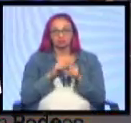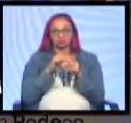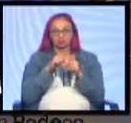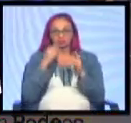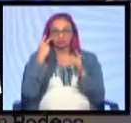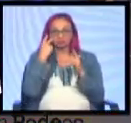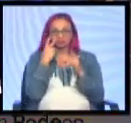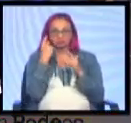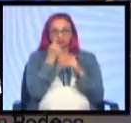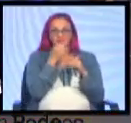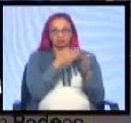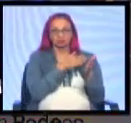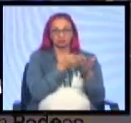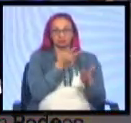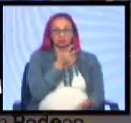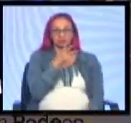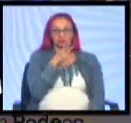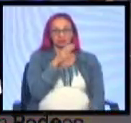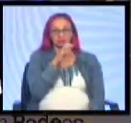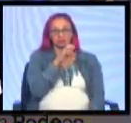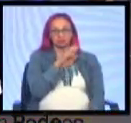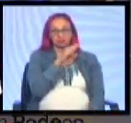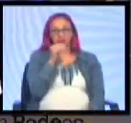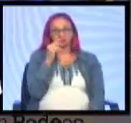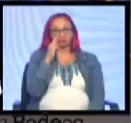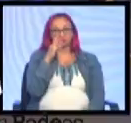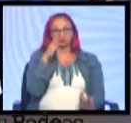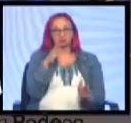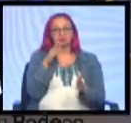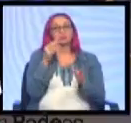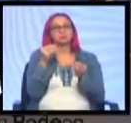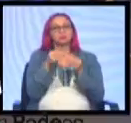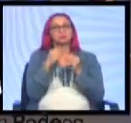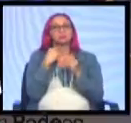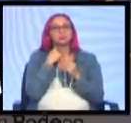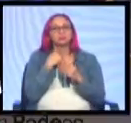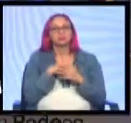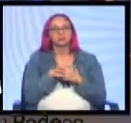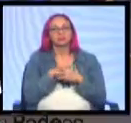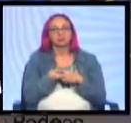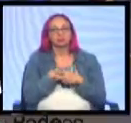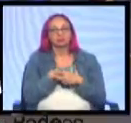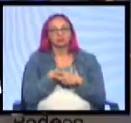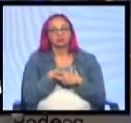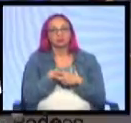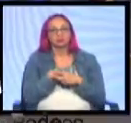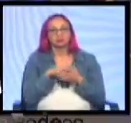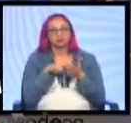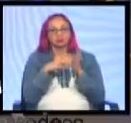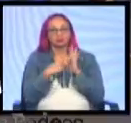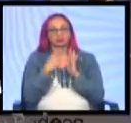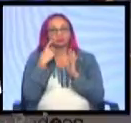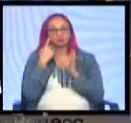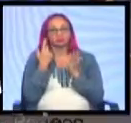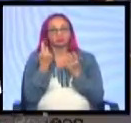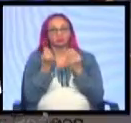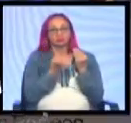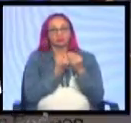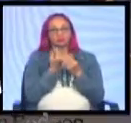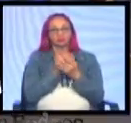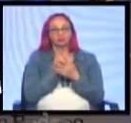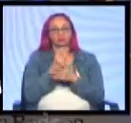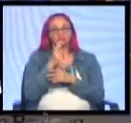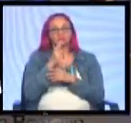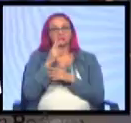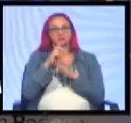y Tiempos vale 25 céntimos, dice la de Costa Rica, dice es más cara. O sea, pero, supuestamente no los costos, la lotería